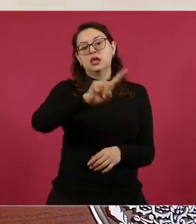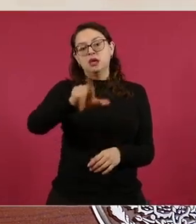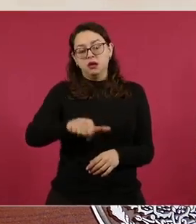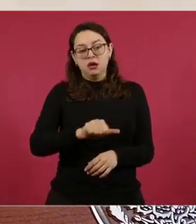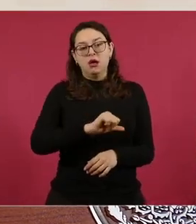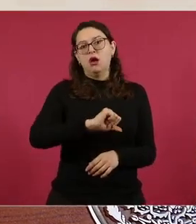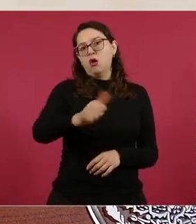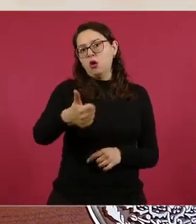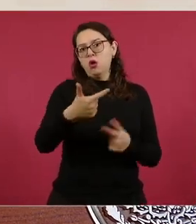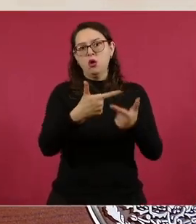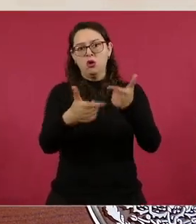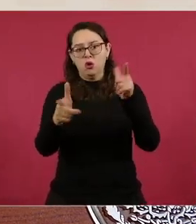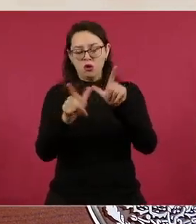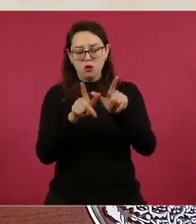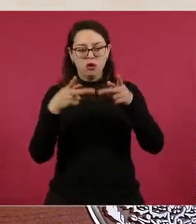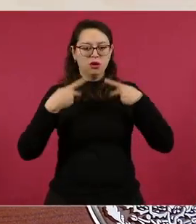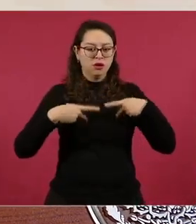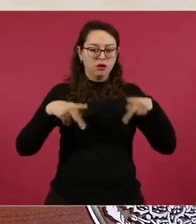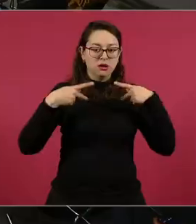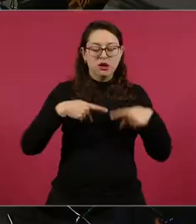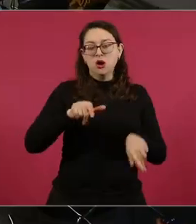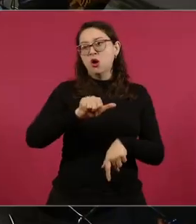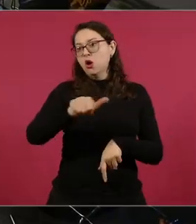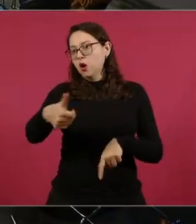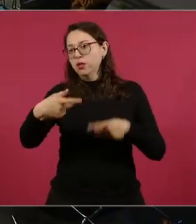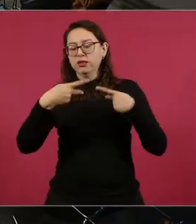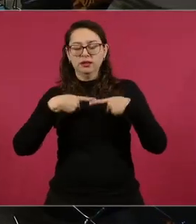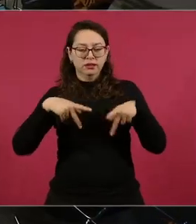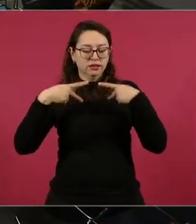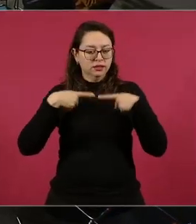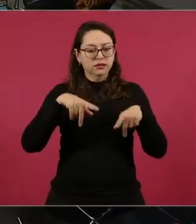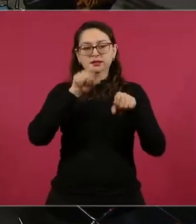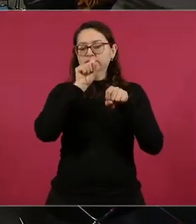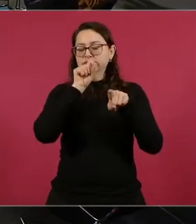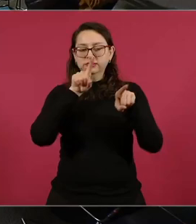grupo, con otras personas,